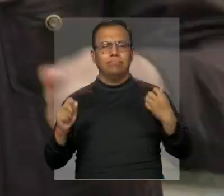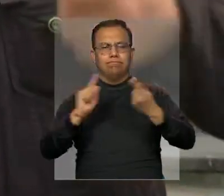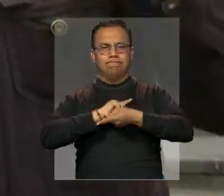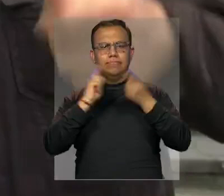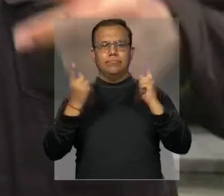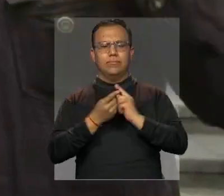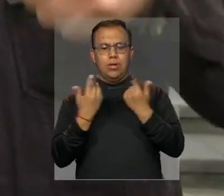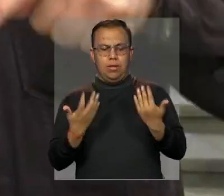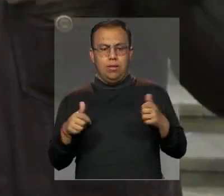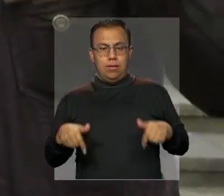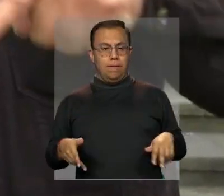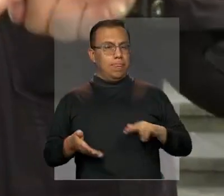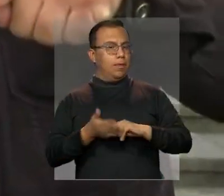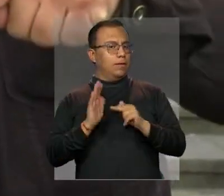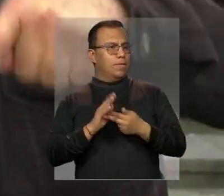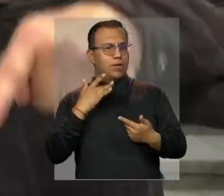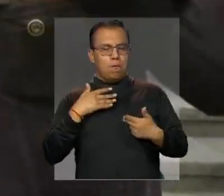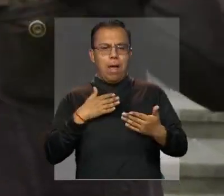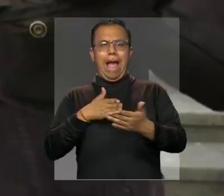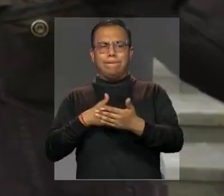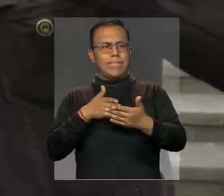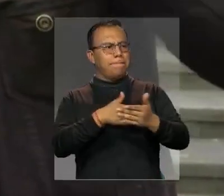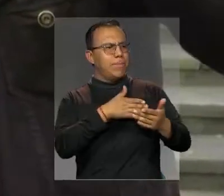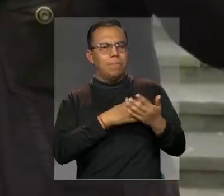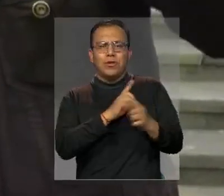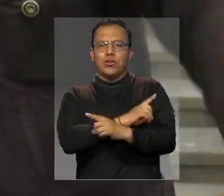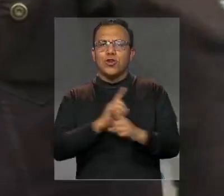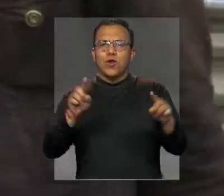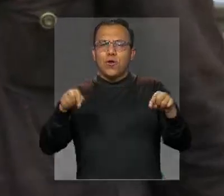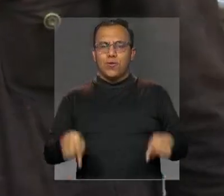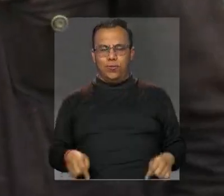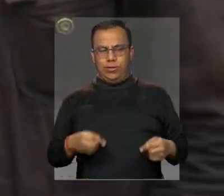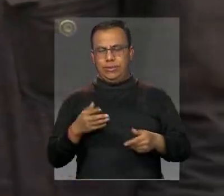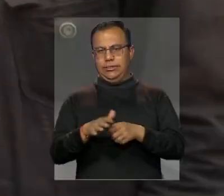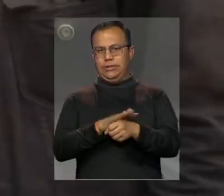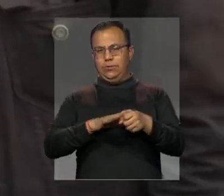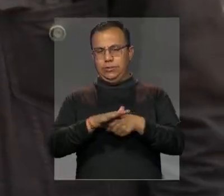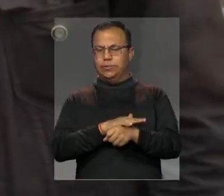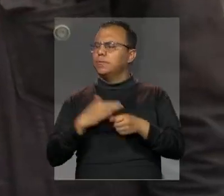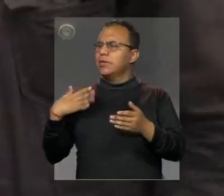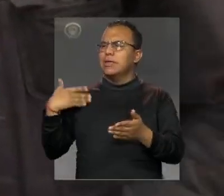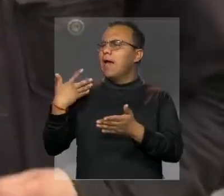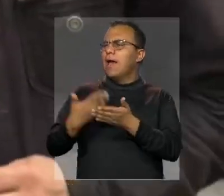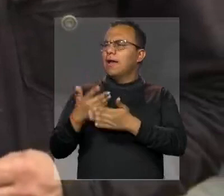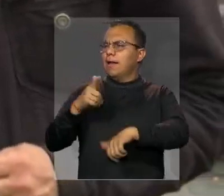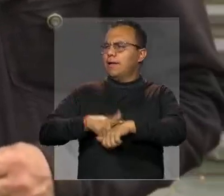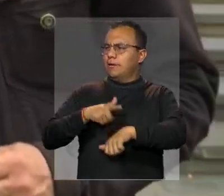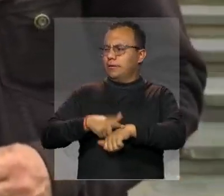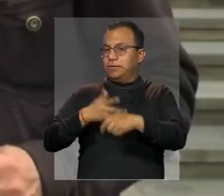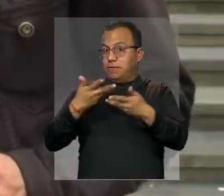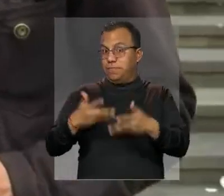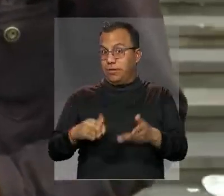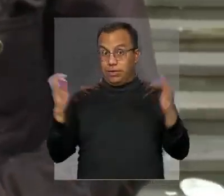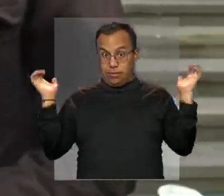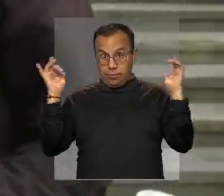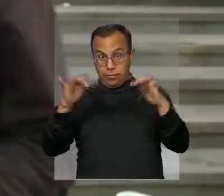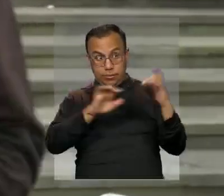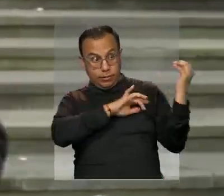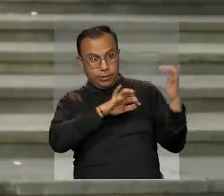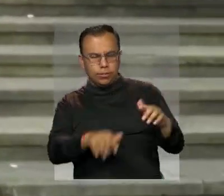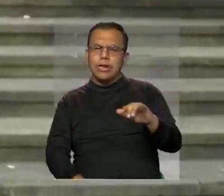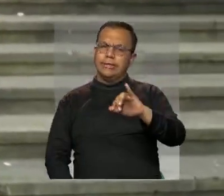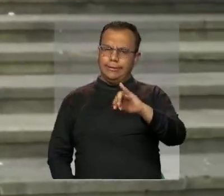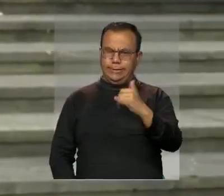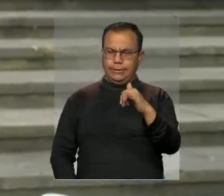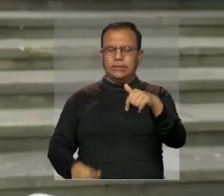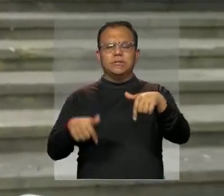el cambio no tiene que tener cortapisas y no permitimos que le pongan palos en la rueda. ¿Hasta qué hora van a estar? ¿Se espera la llegada de más personas? Sí, claro,